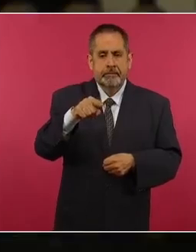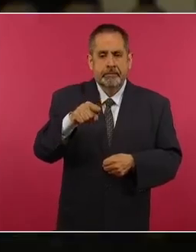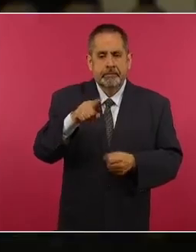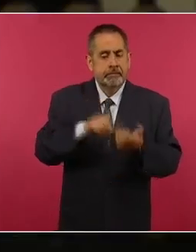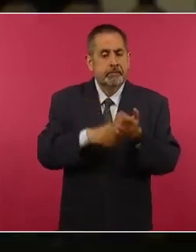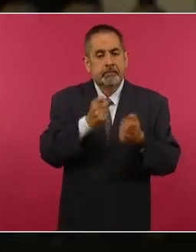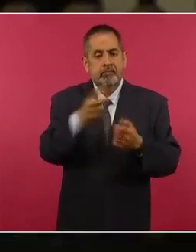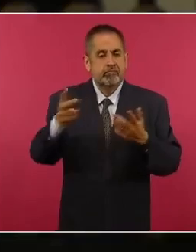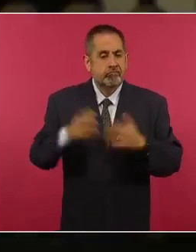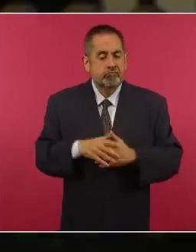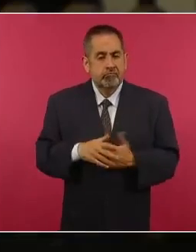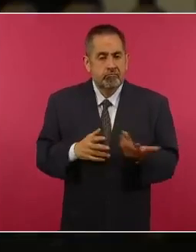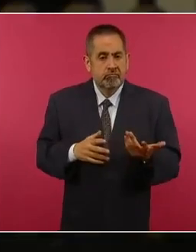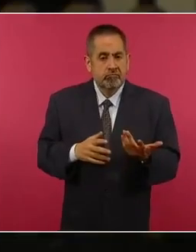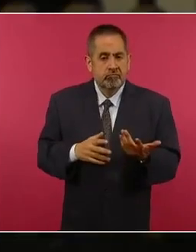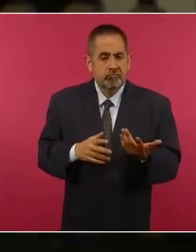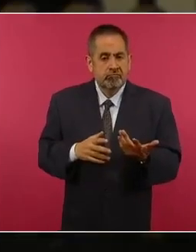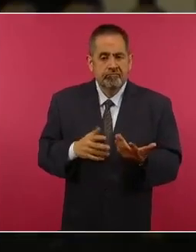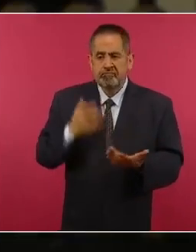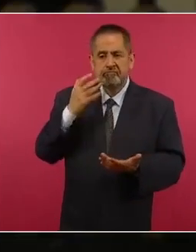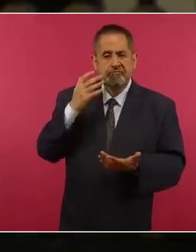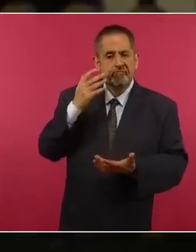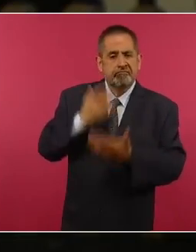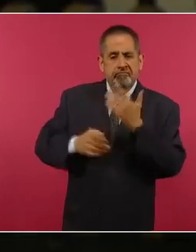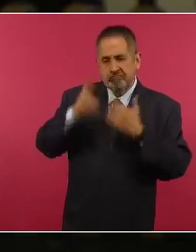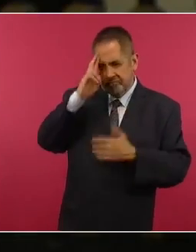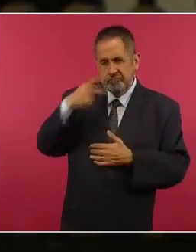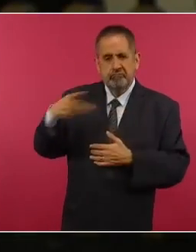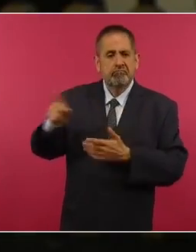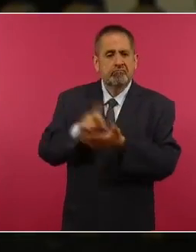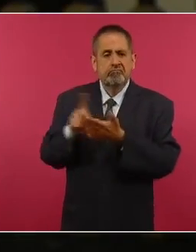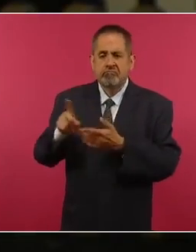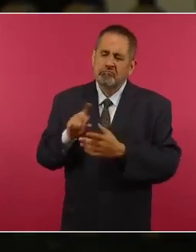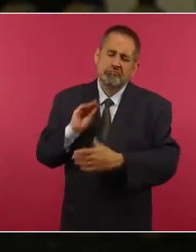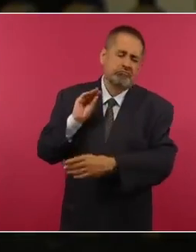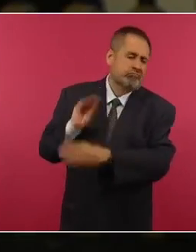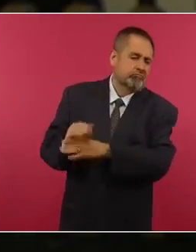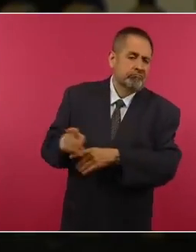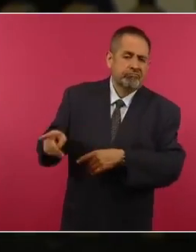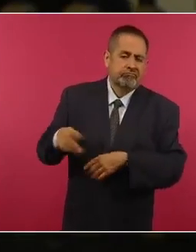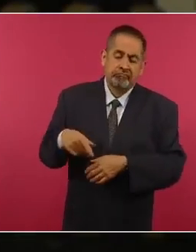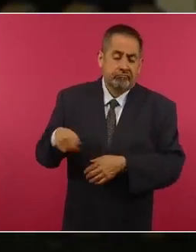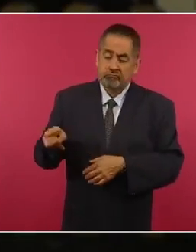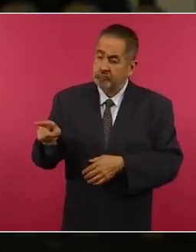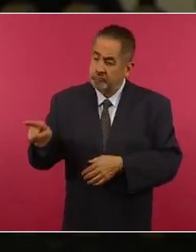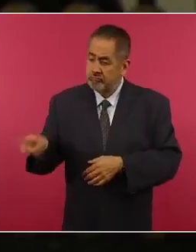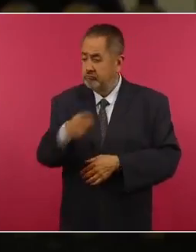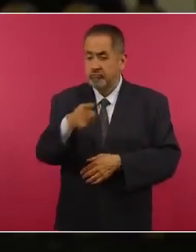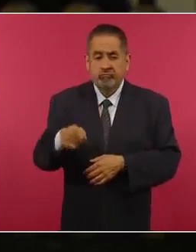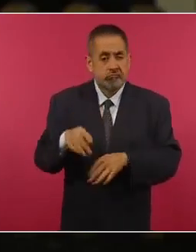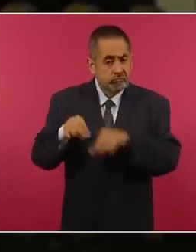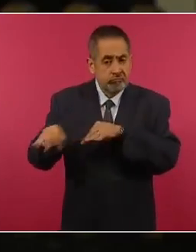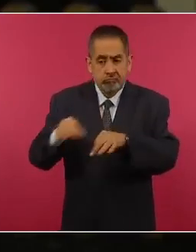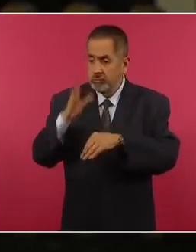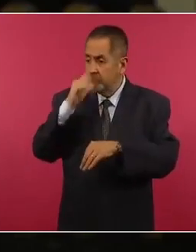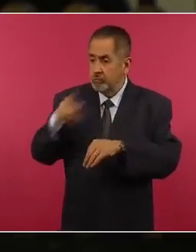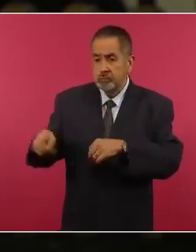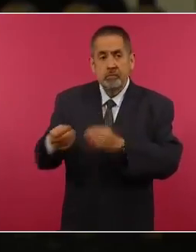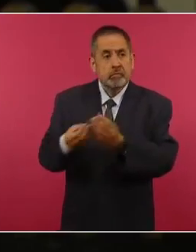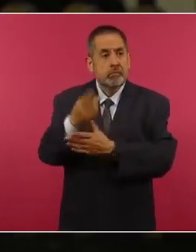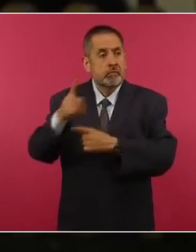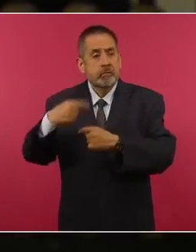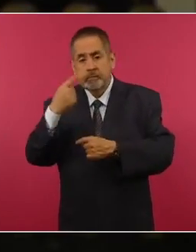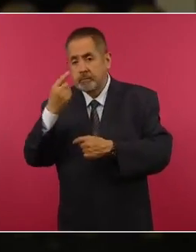son violados en sus derechos. No los dejan salir a comer,